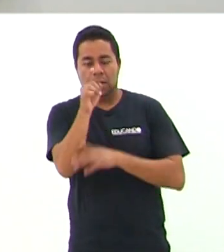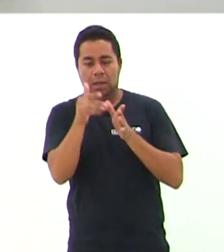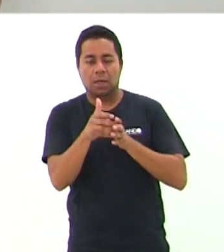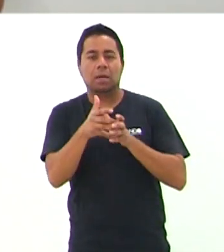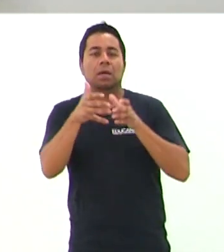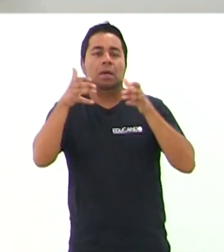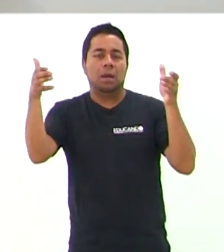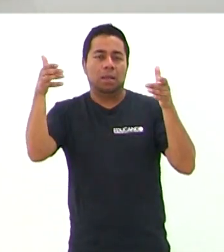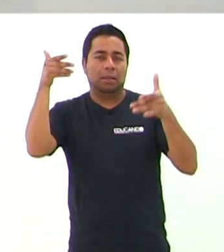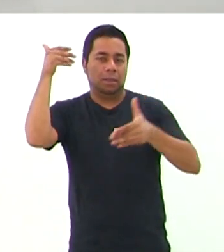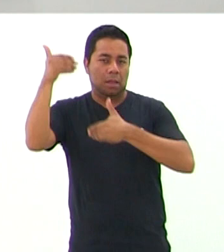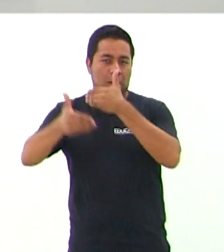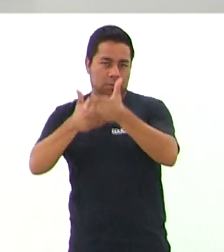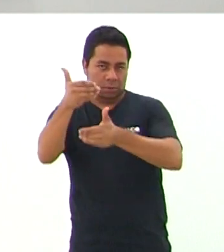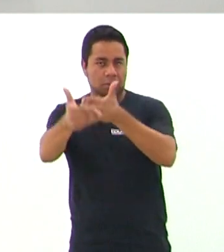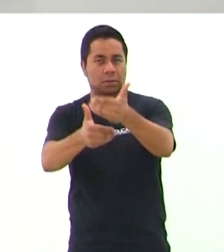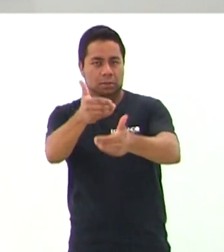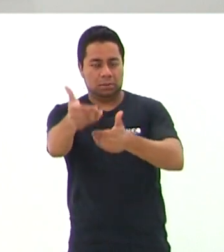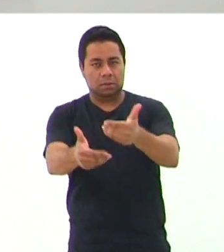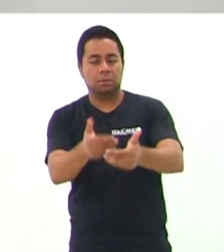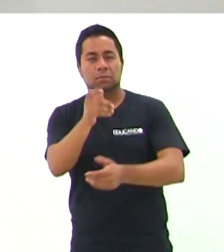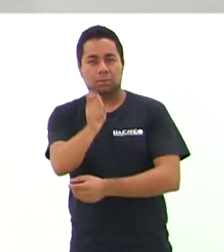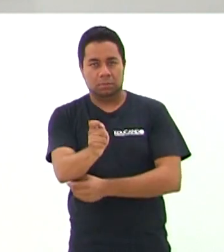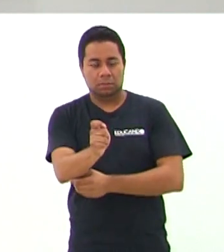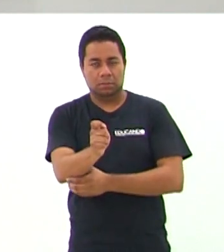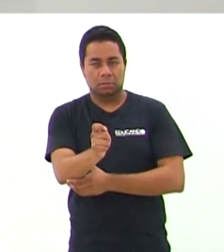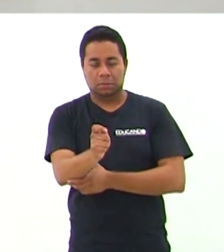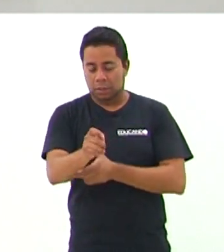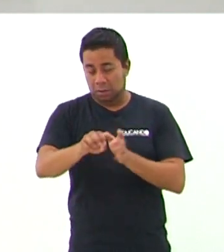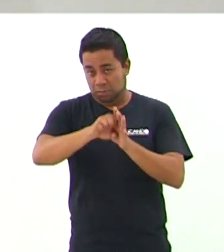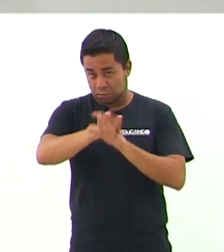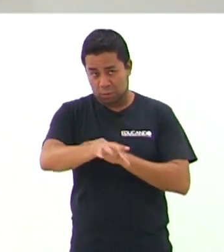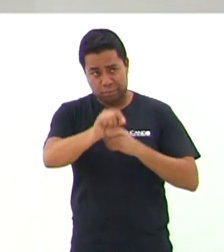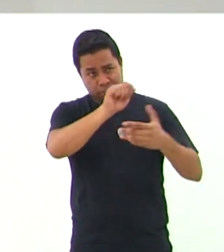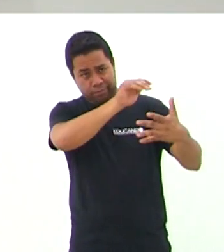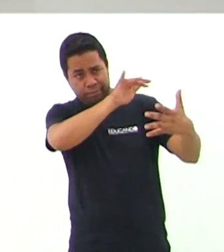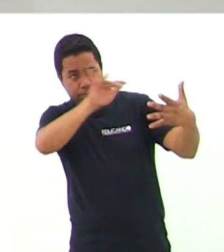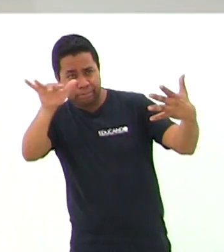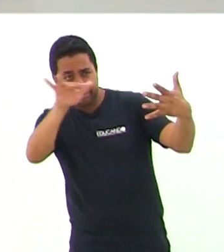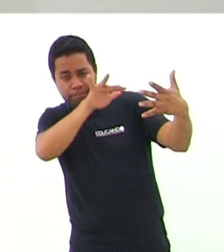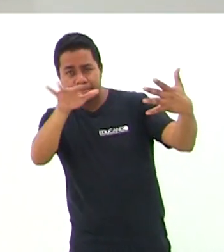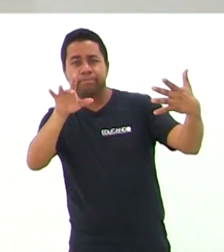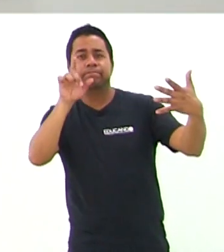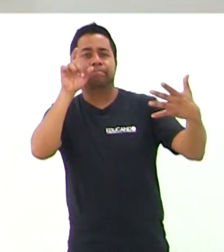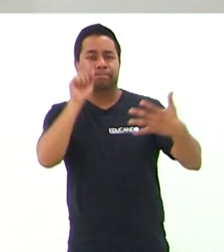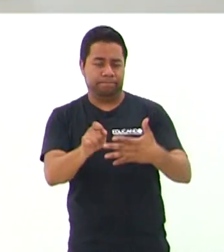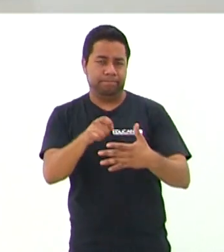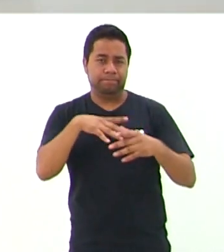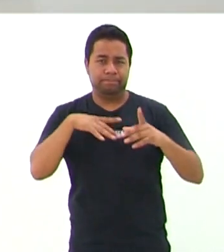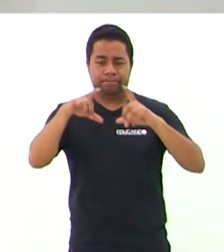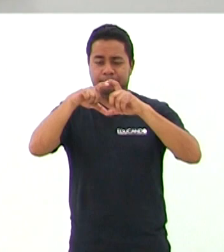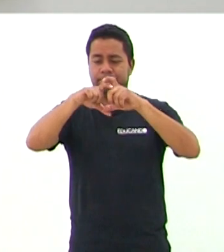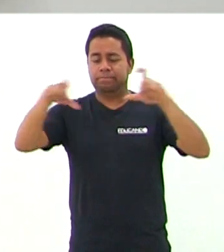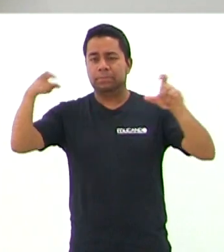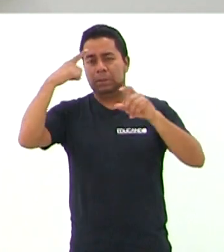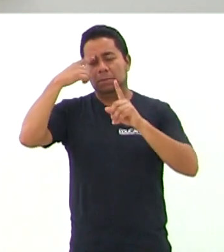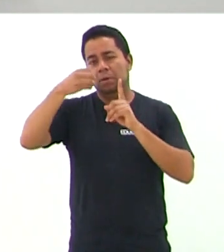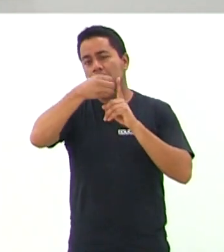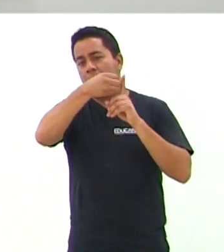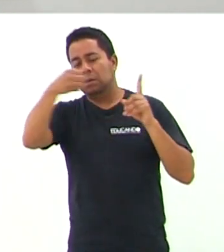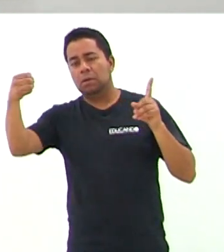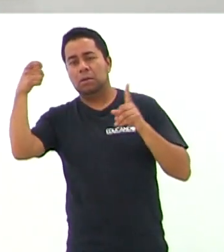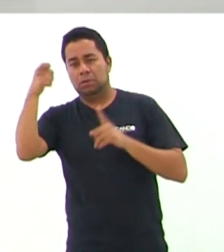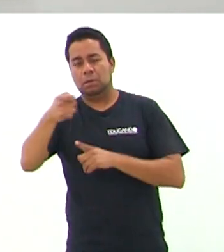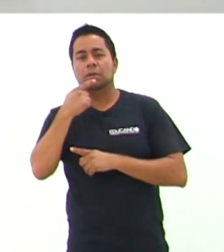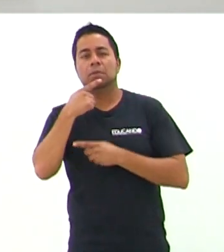trascendencia, bien, si nosotros leemos esta pequeña parte de oración